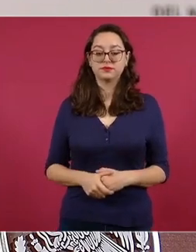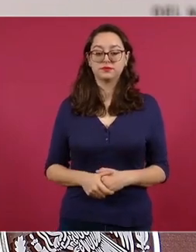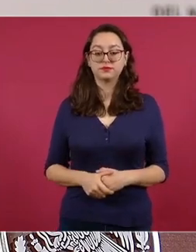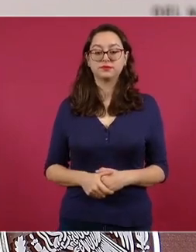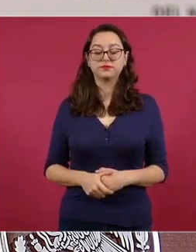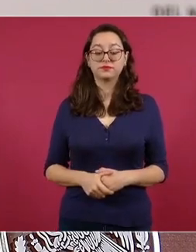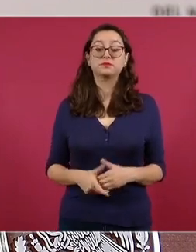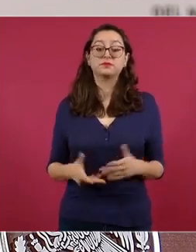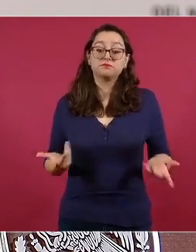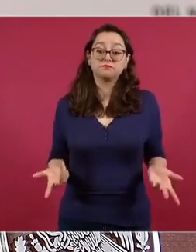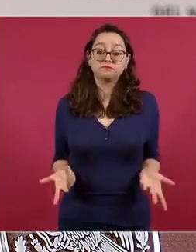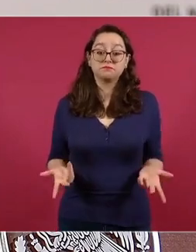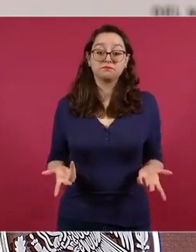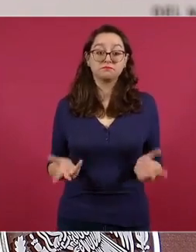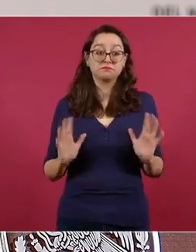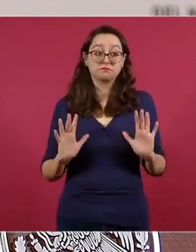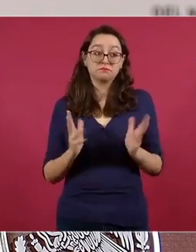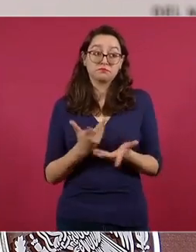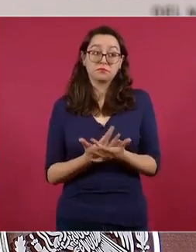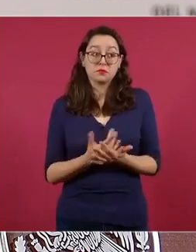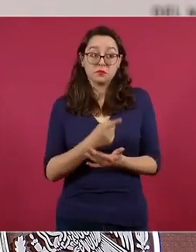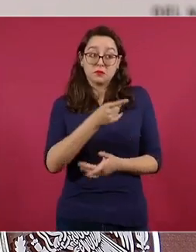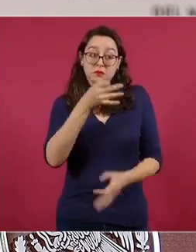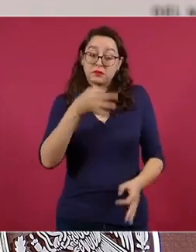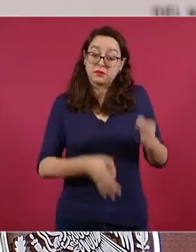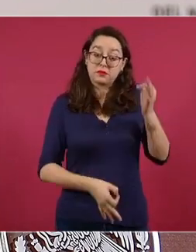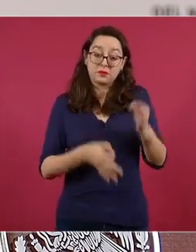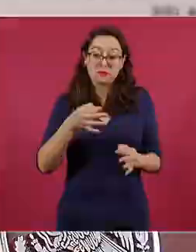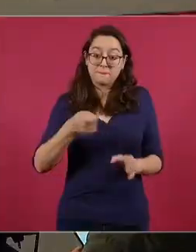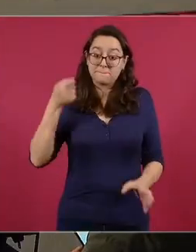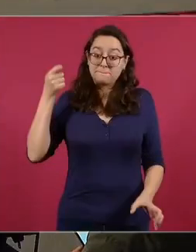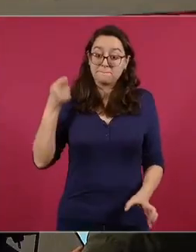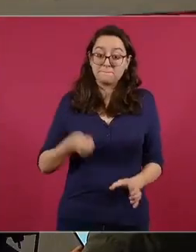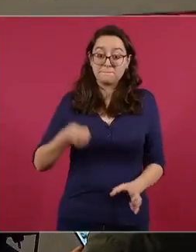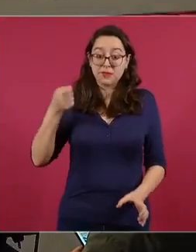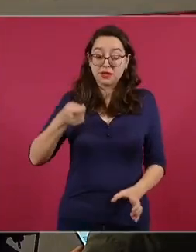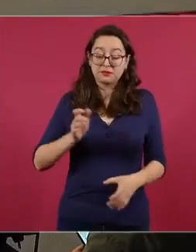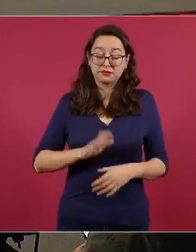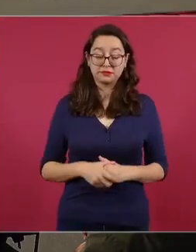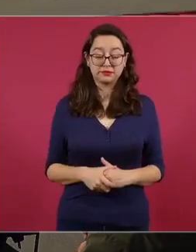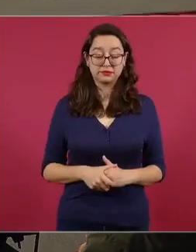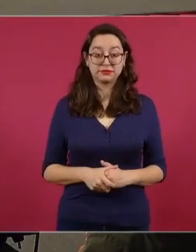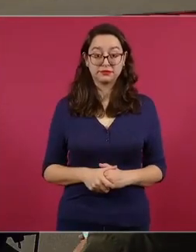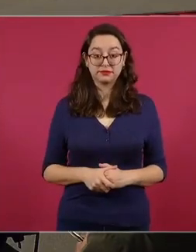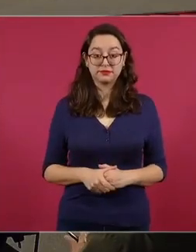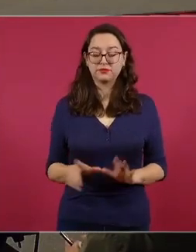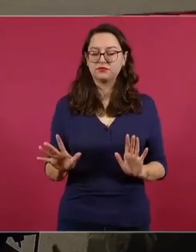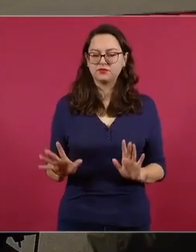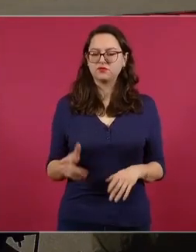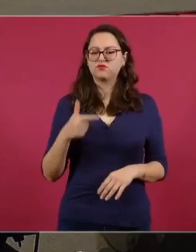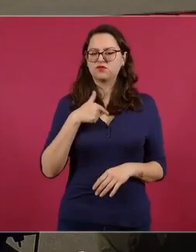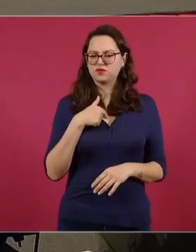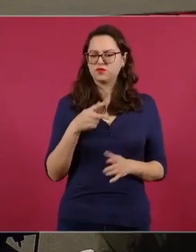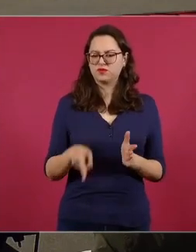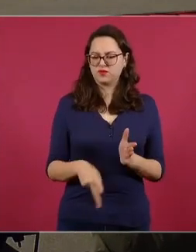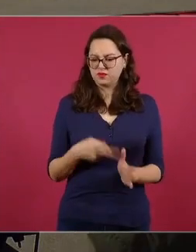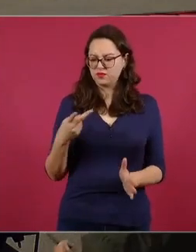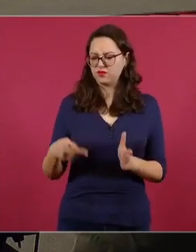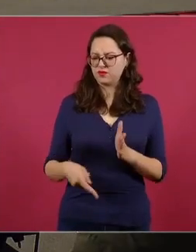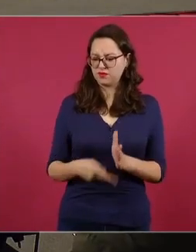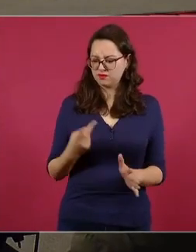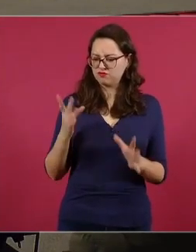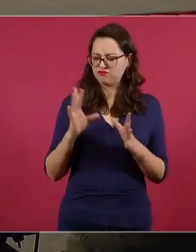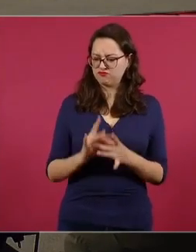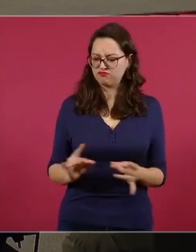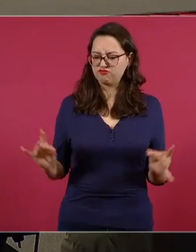Y lo que va a resolver la juez es eso. Insisto mucho en esto, que luego entramos en situaciones